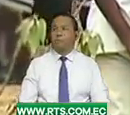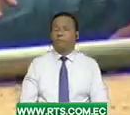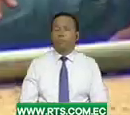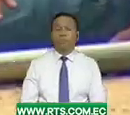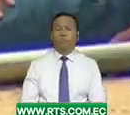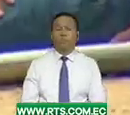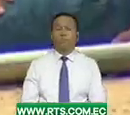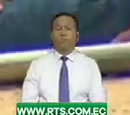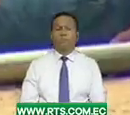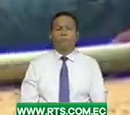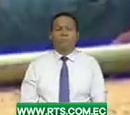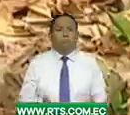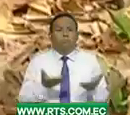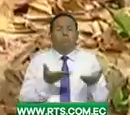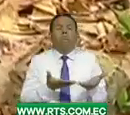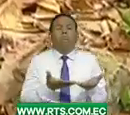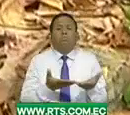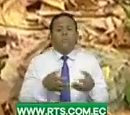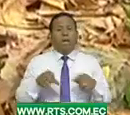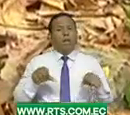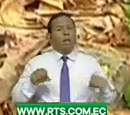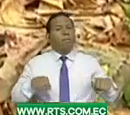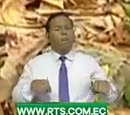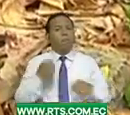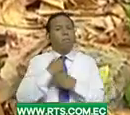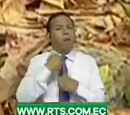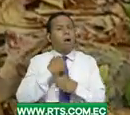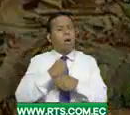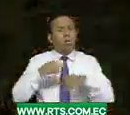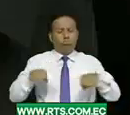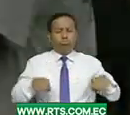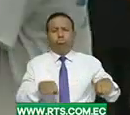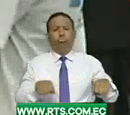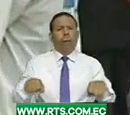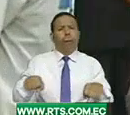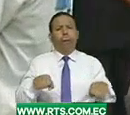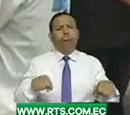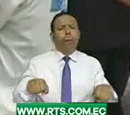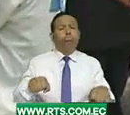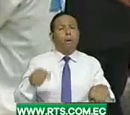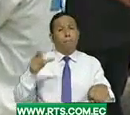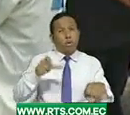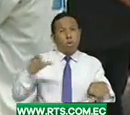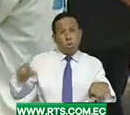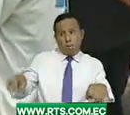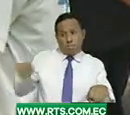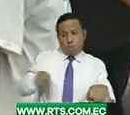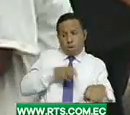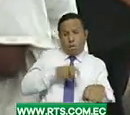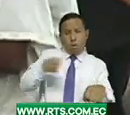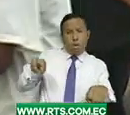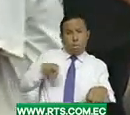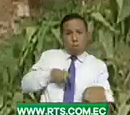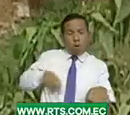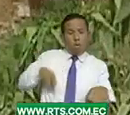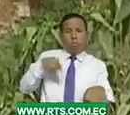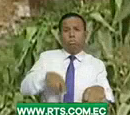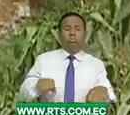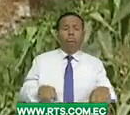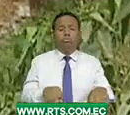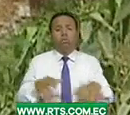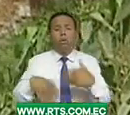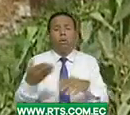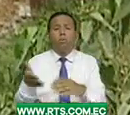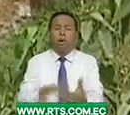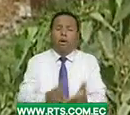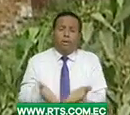Trabajaba en las motos lineales. Él trabajaba ahí, pagándose su pan de cada día. Mire cómo viene a morir acá el señor. Cayó en la emboscada